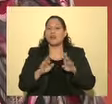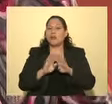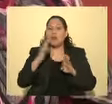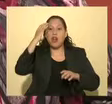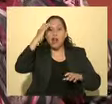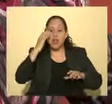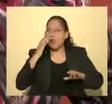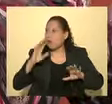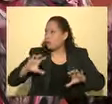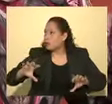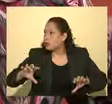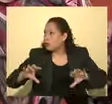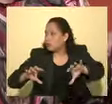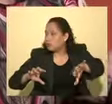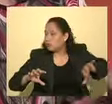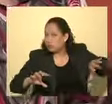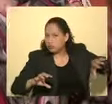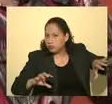¿no? Mufasa.